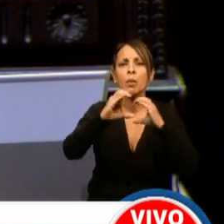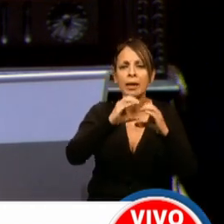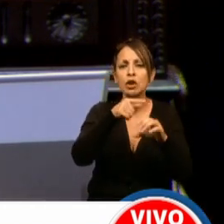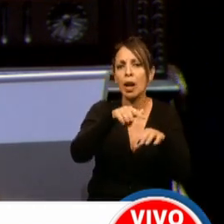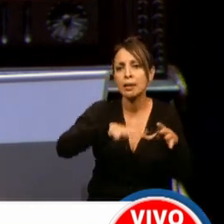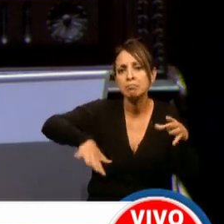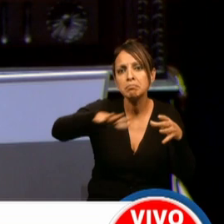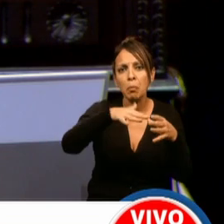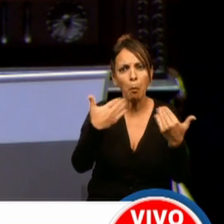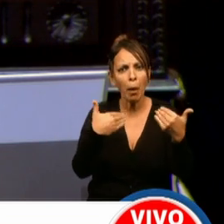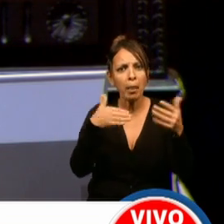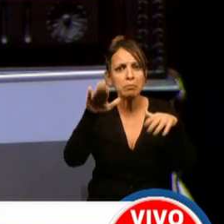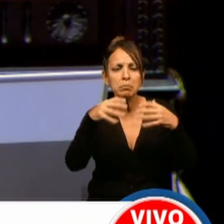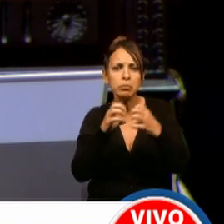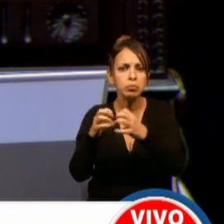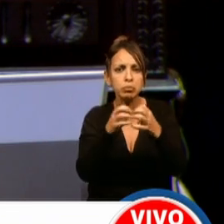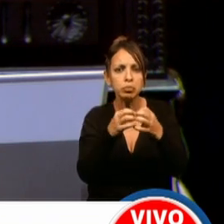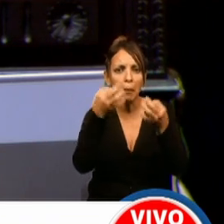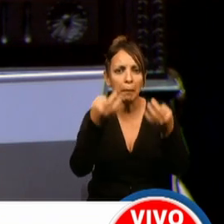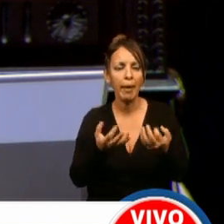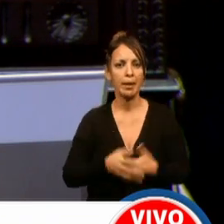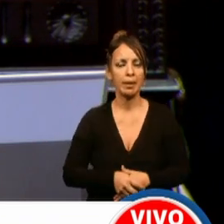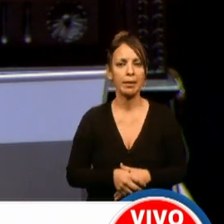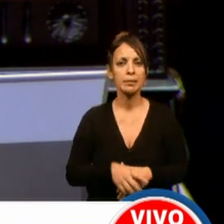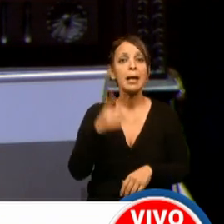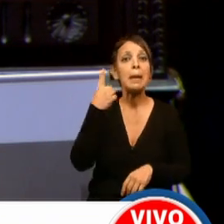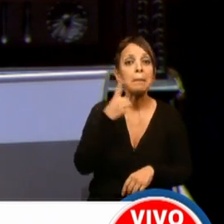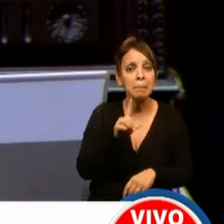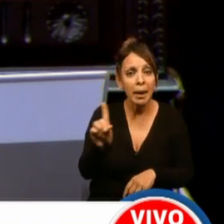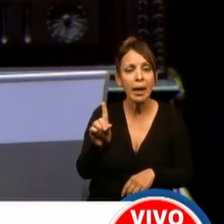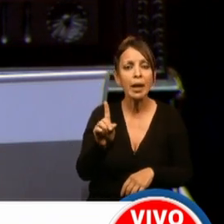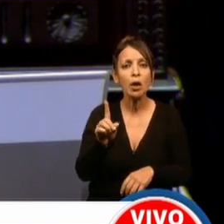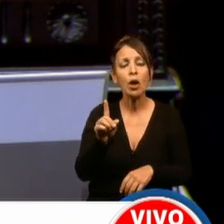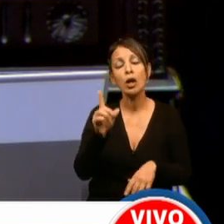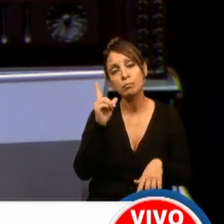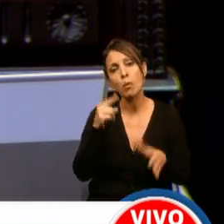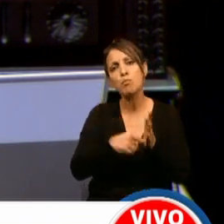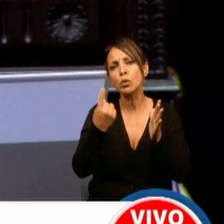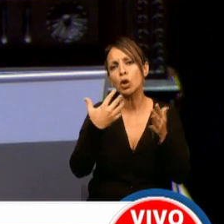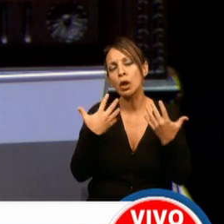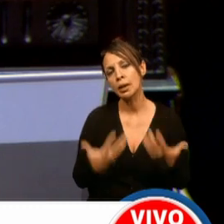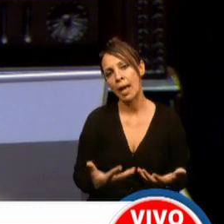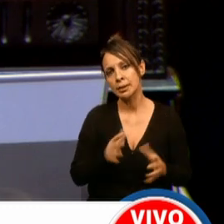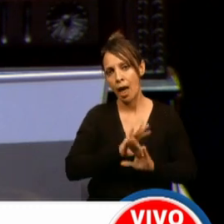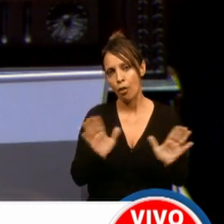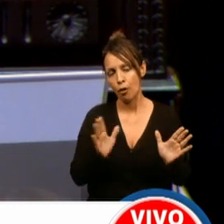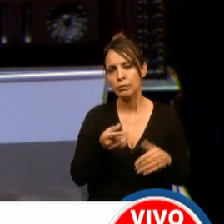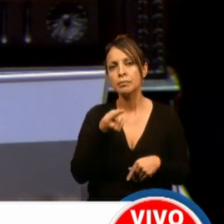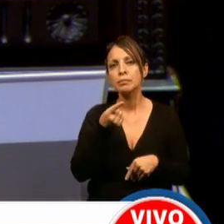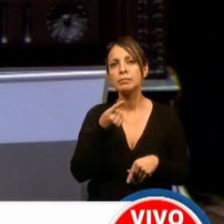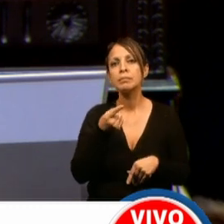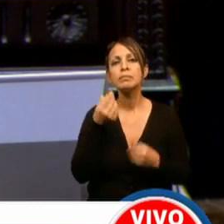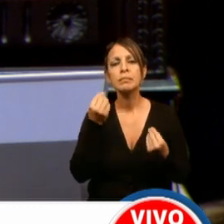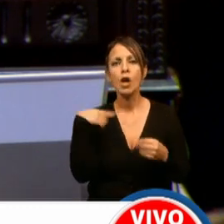bárbaro para poder dar una discusión de fondo pero en algún lugar cansa la idea de que